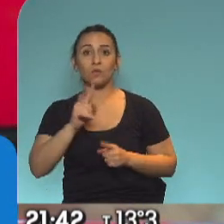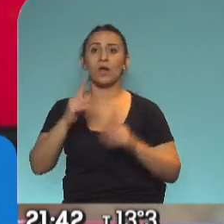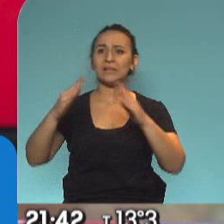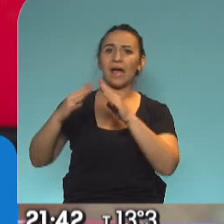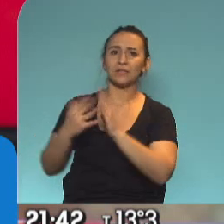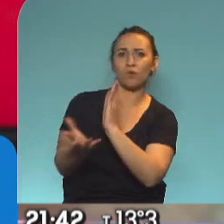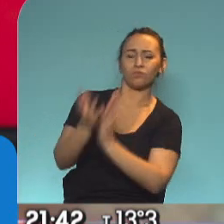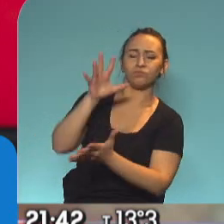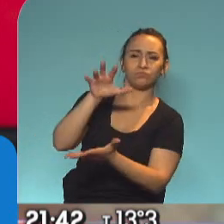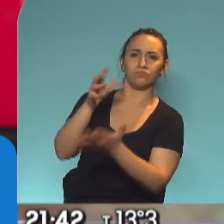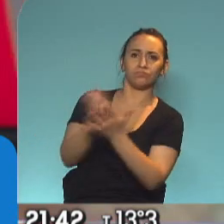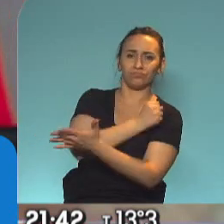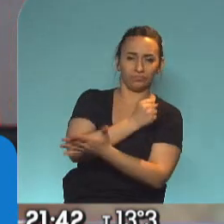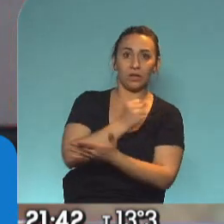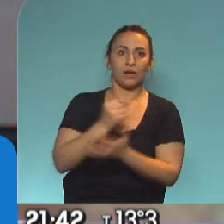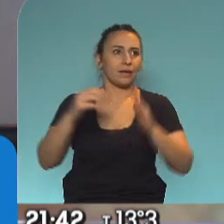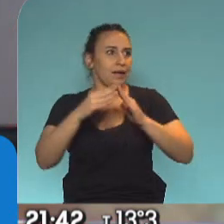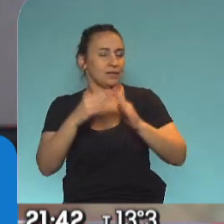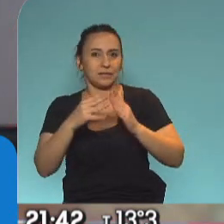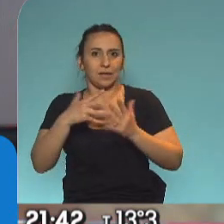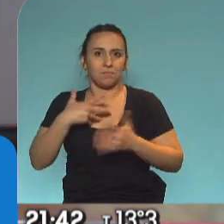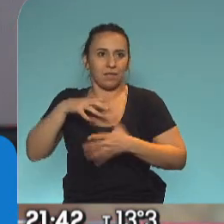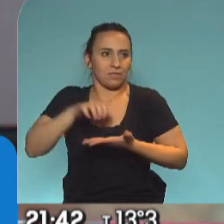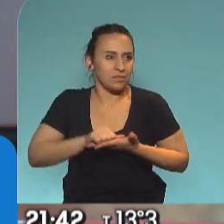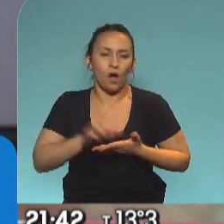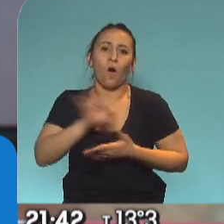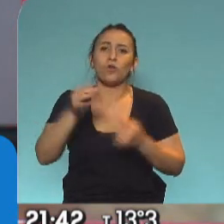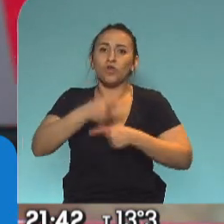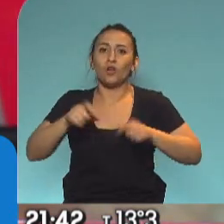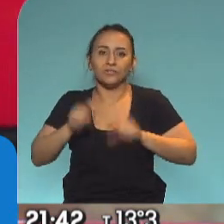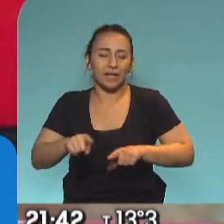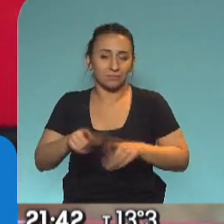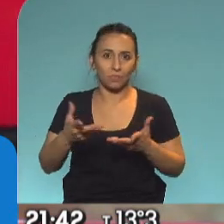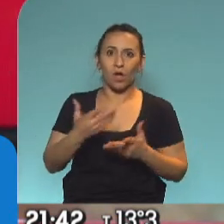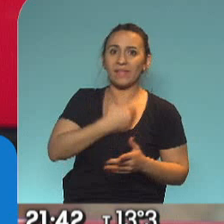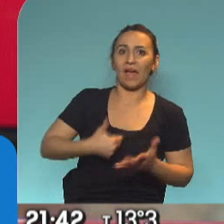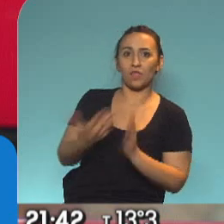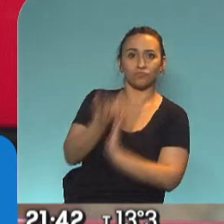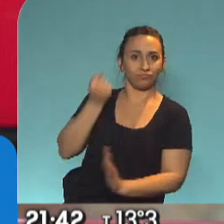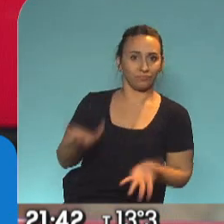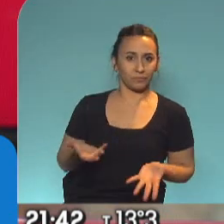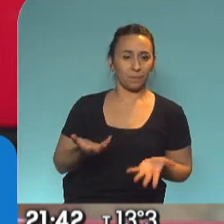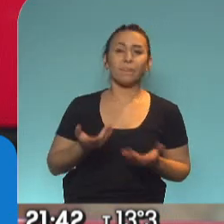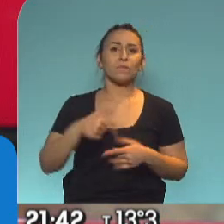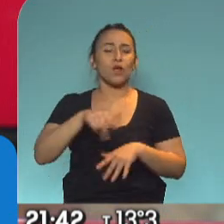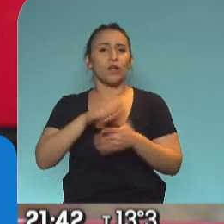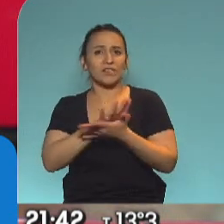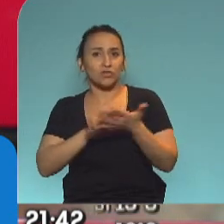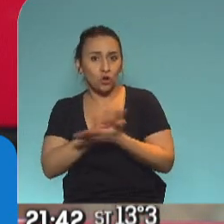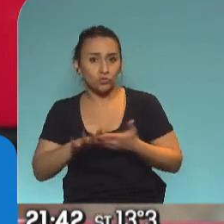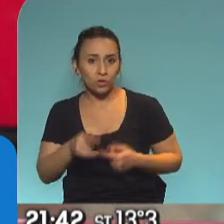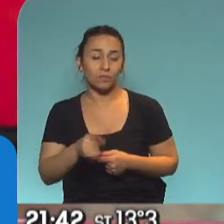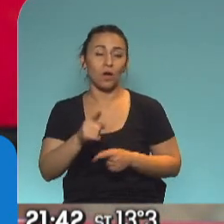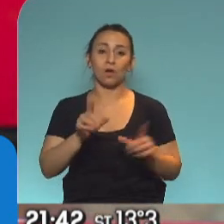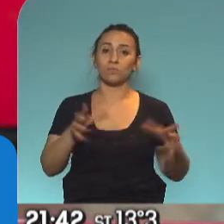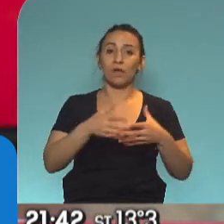de los bienes. Sí. Es un problema muy serio. Digamos, el sistema judicial argentino solo satisface a los jueces y a los fiscales. Ni a los imputados, ni a los que demandan